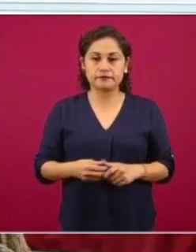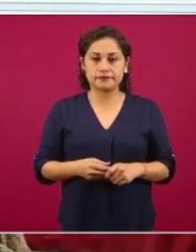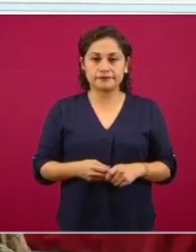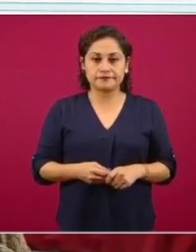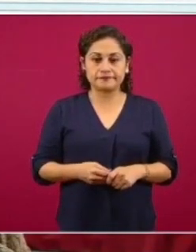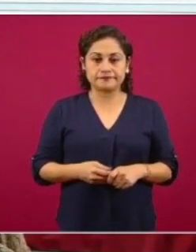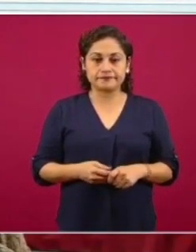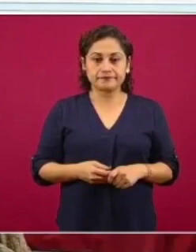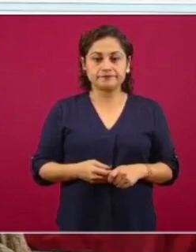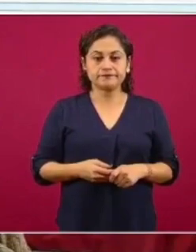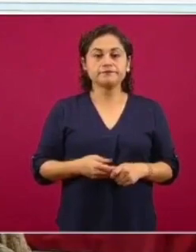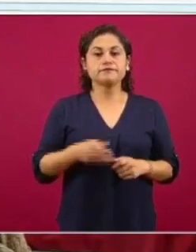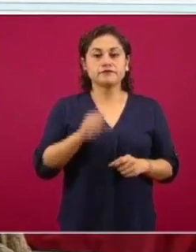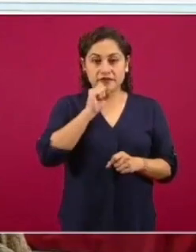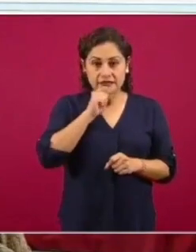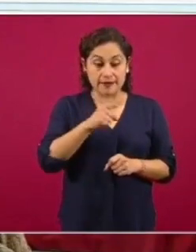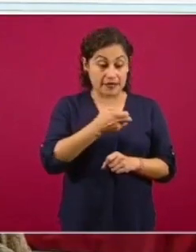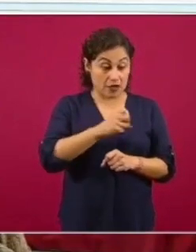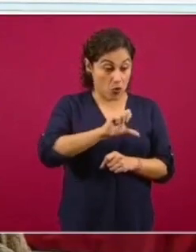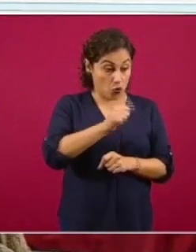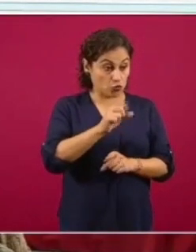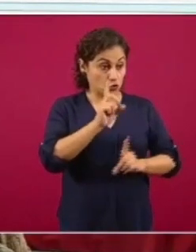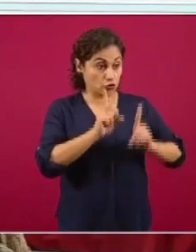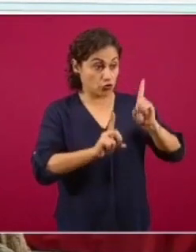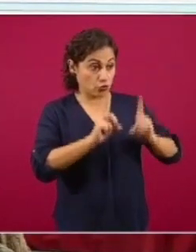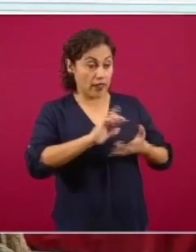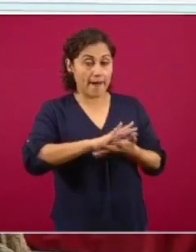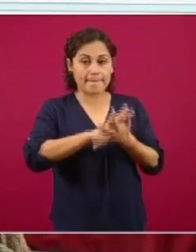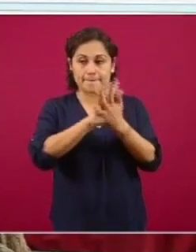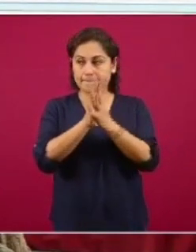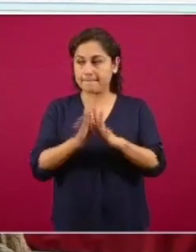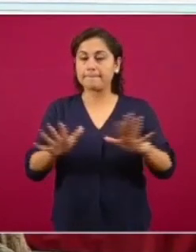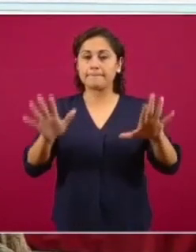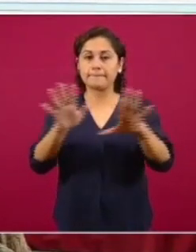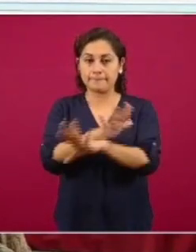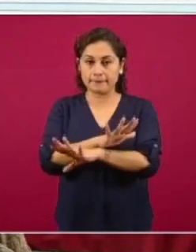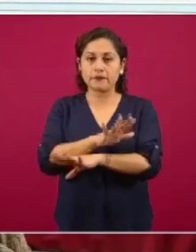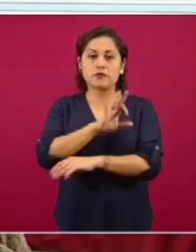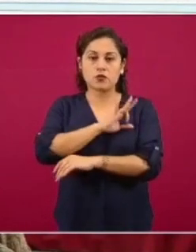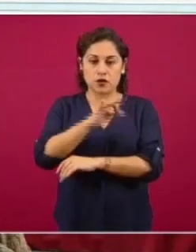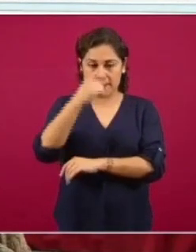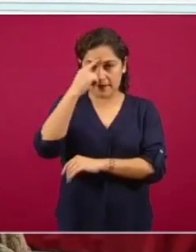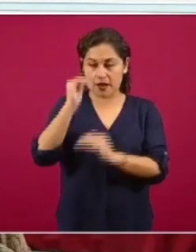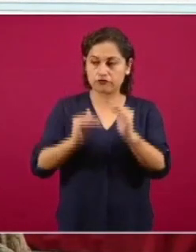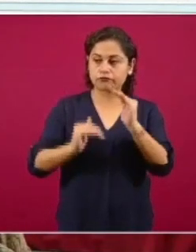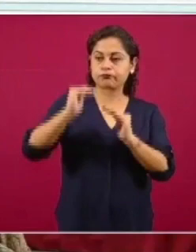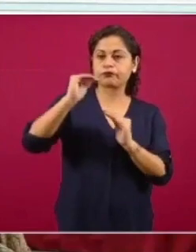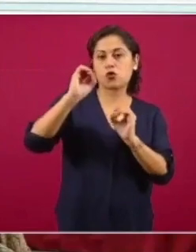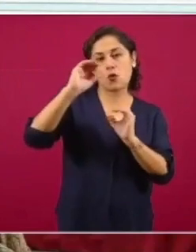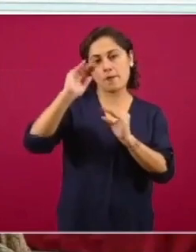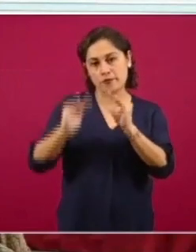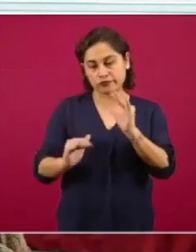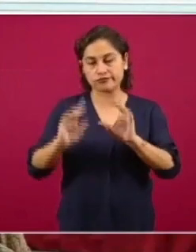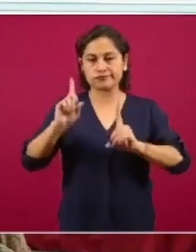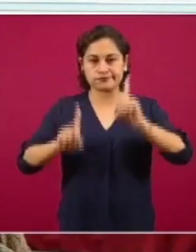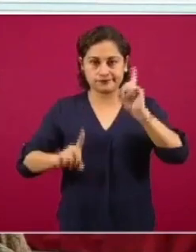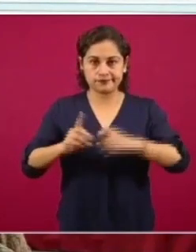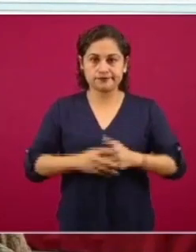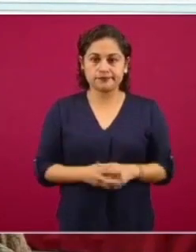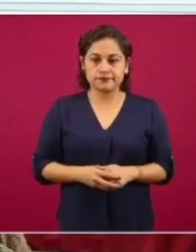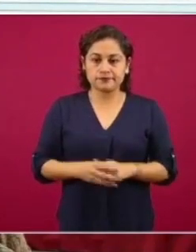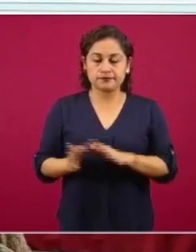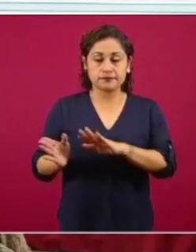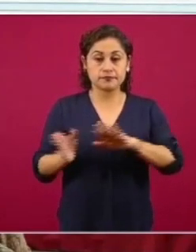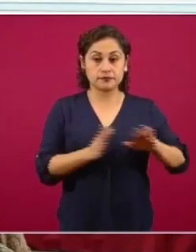los casos sospechosos y por lo tanto el modificar la tendencia de la curva epidémica. La siguiente, por favor.